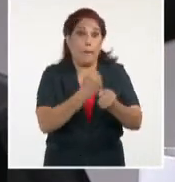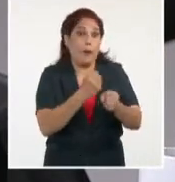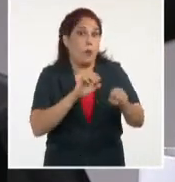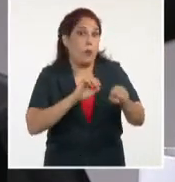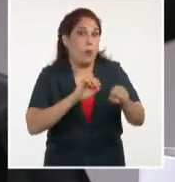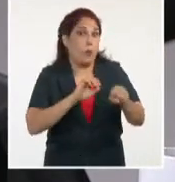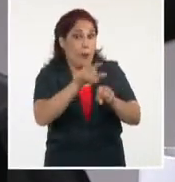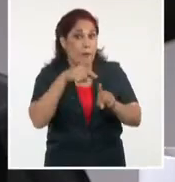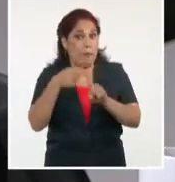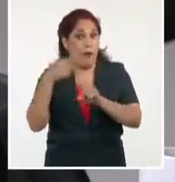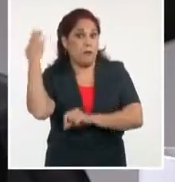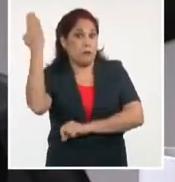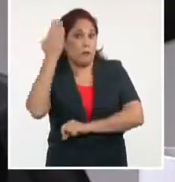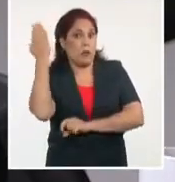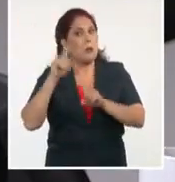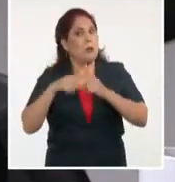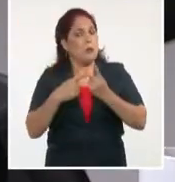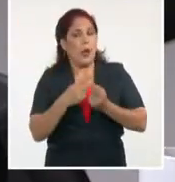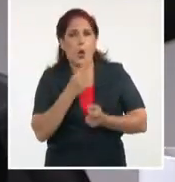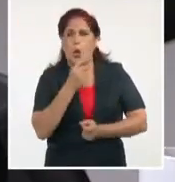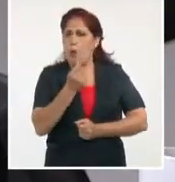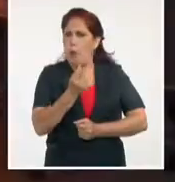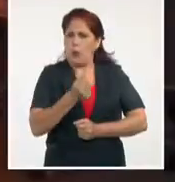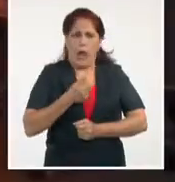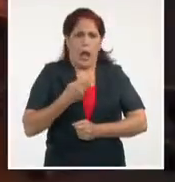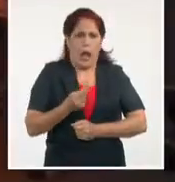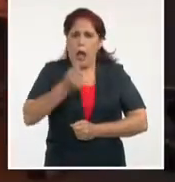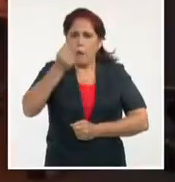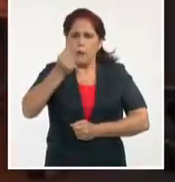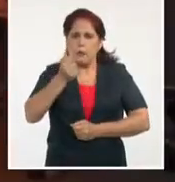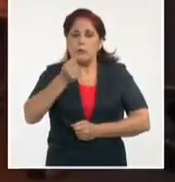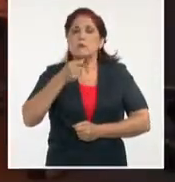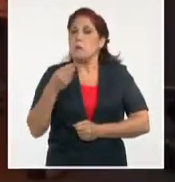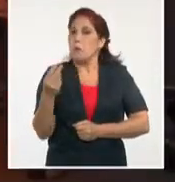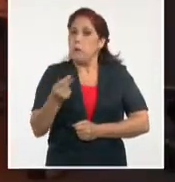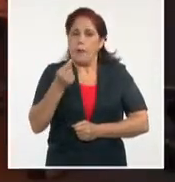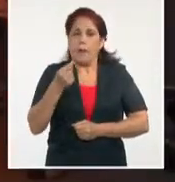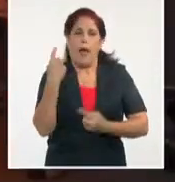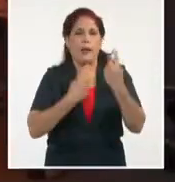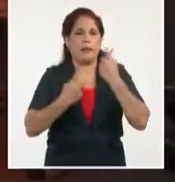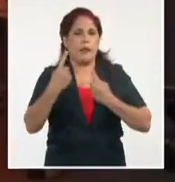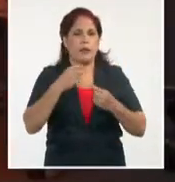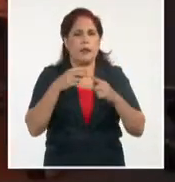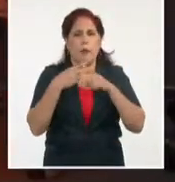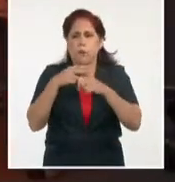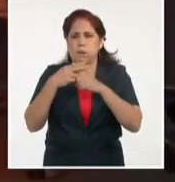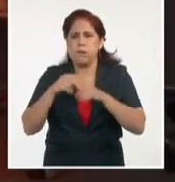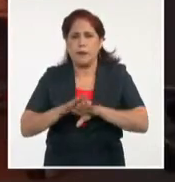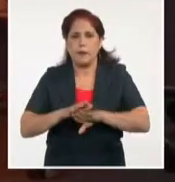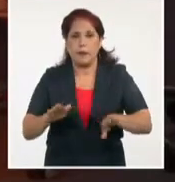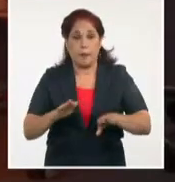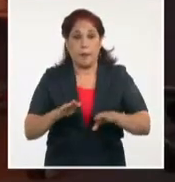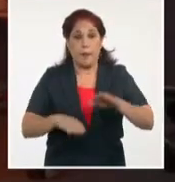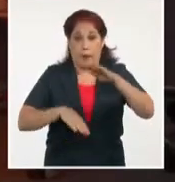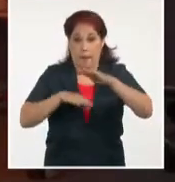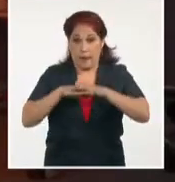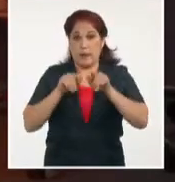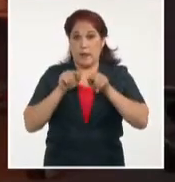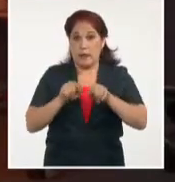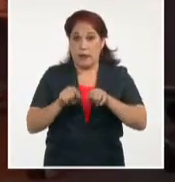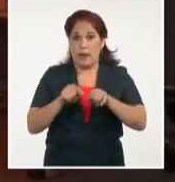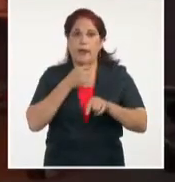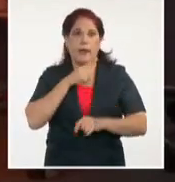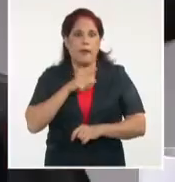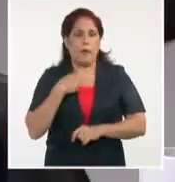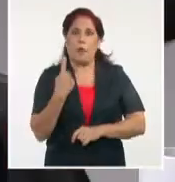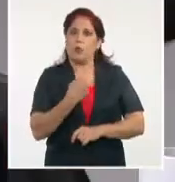Sin embargo, los niveles de respuesta que se dieron en el país fueron elevadas. Las capacidades que se determinaron en tiempo récord, como podemos decir